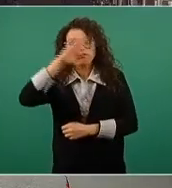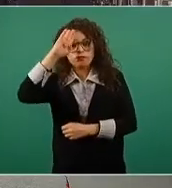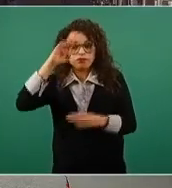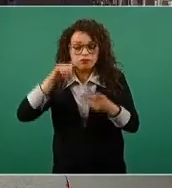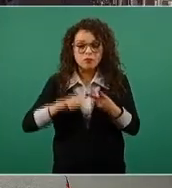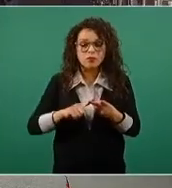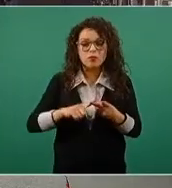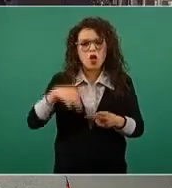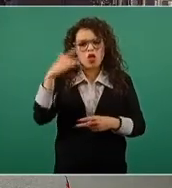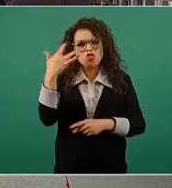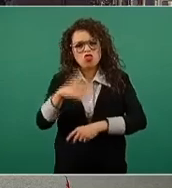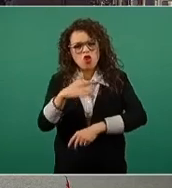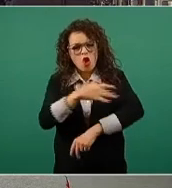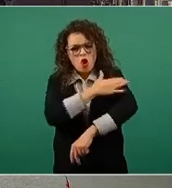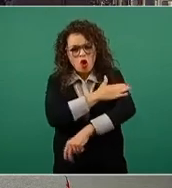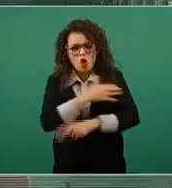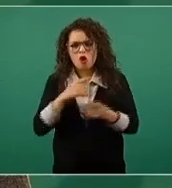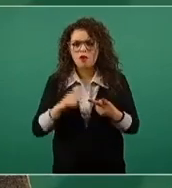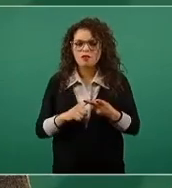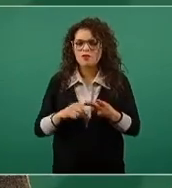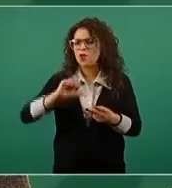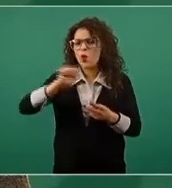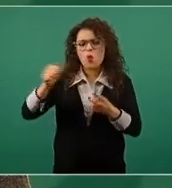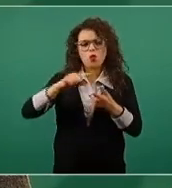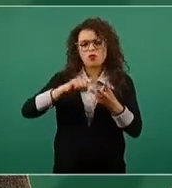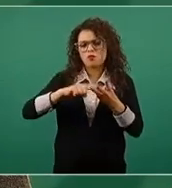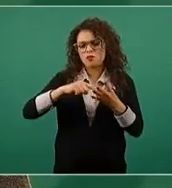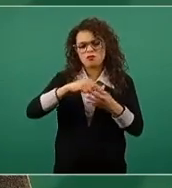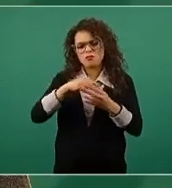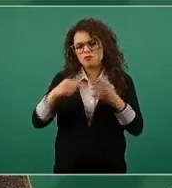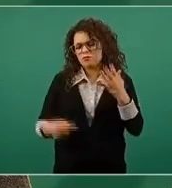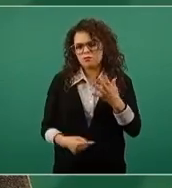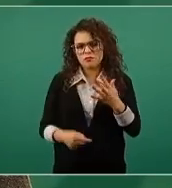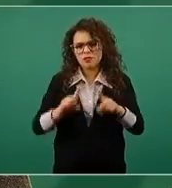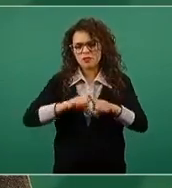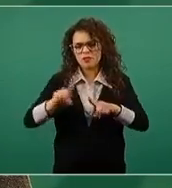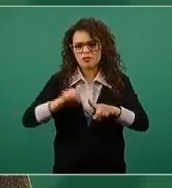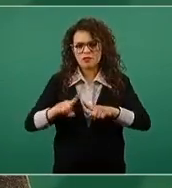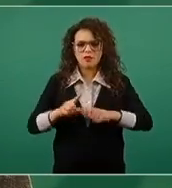también otras reacciones que ocurren durante el proceso de